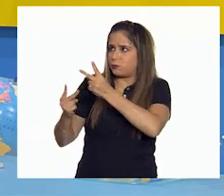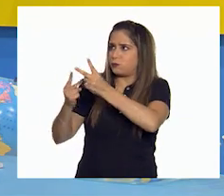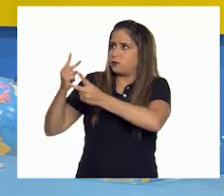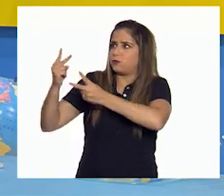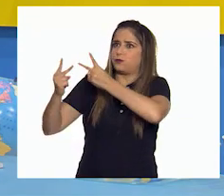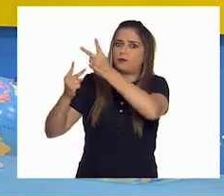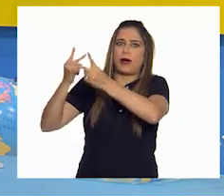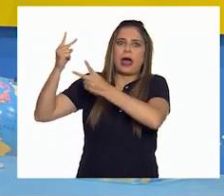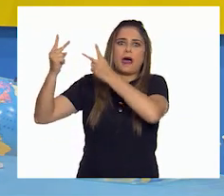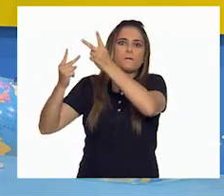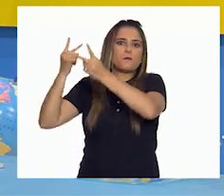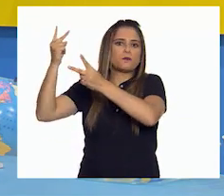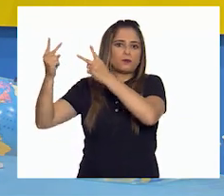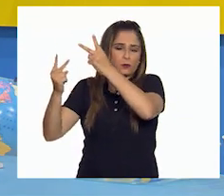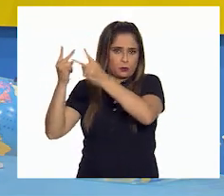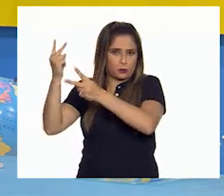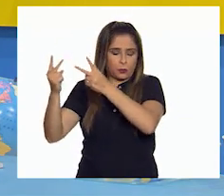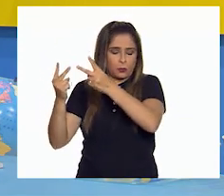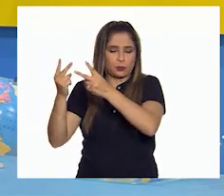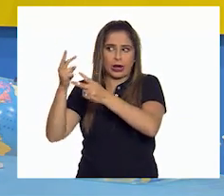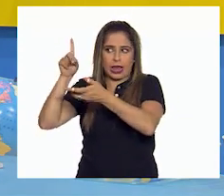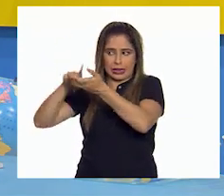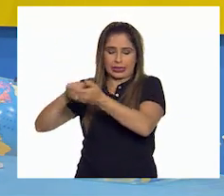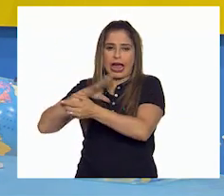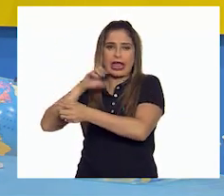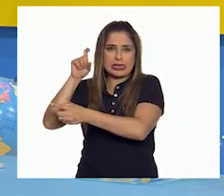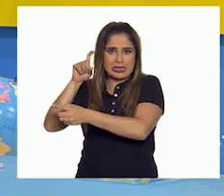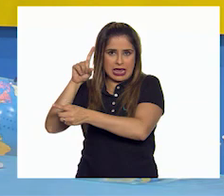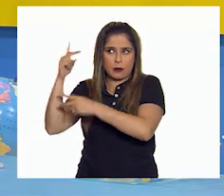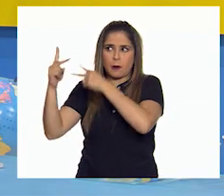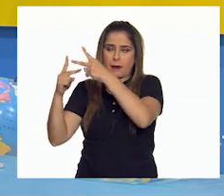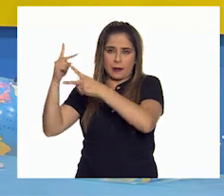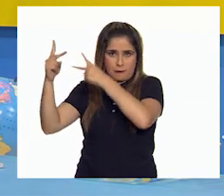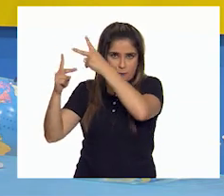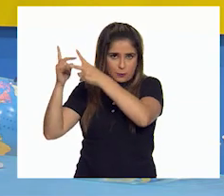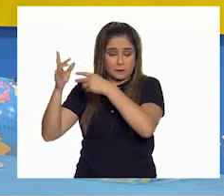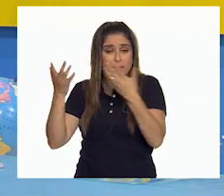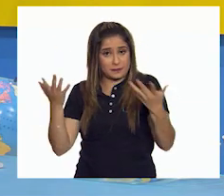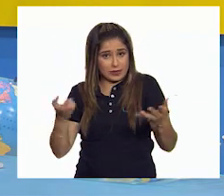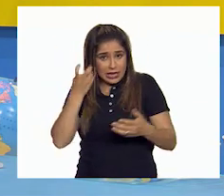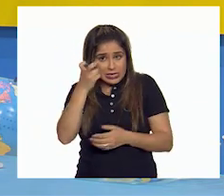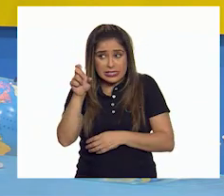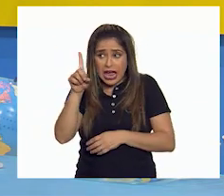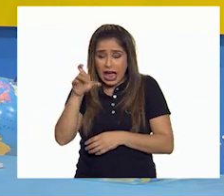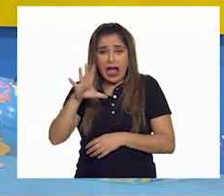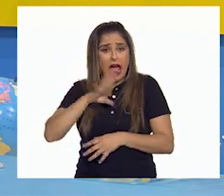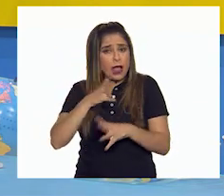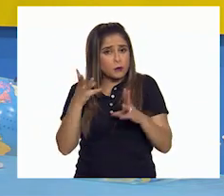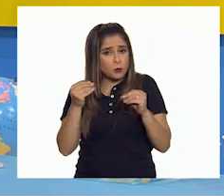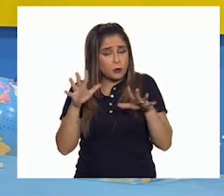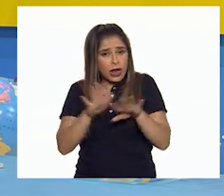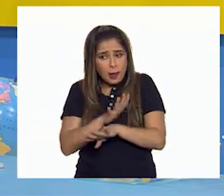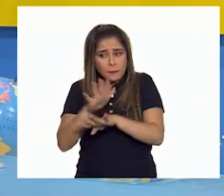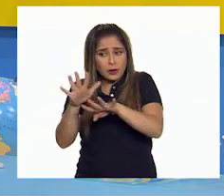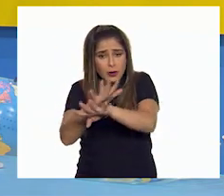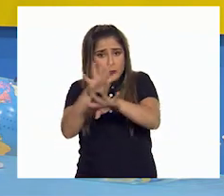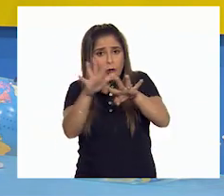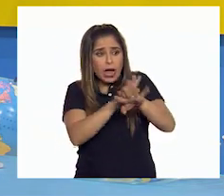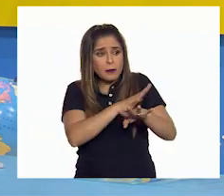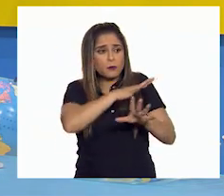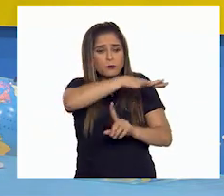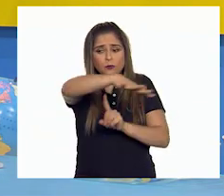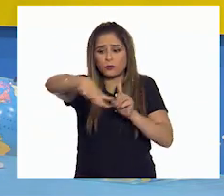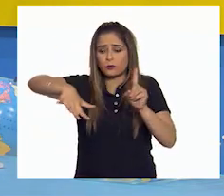Estos cambios son ejemplos de transformaciones temporales que ocurren constantemente en la naturaleza. Muy